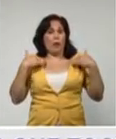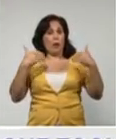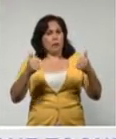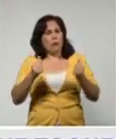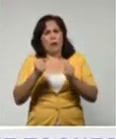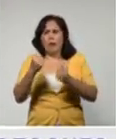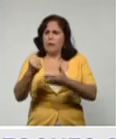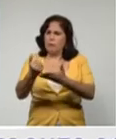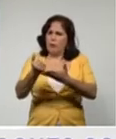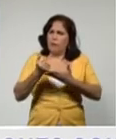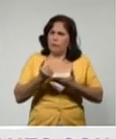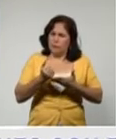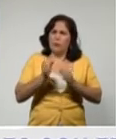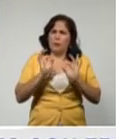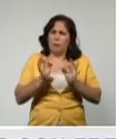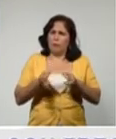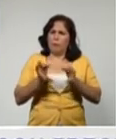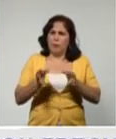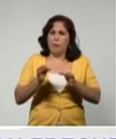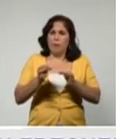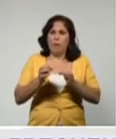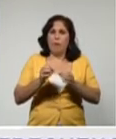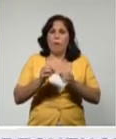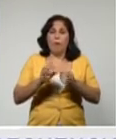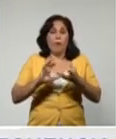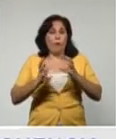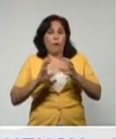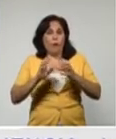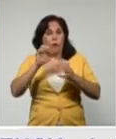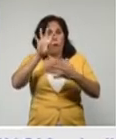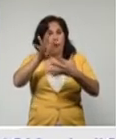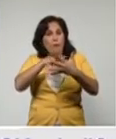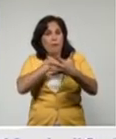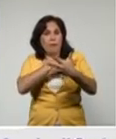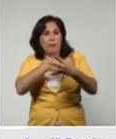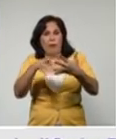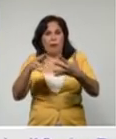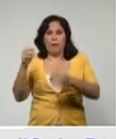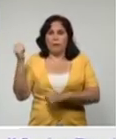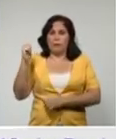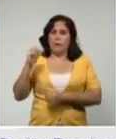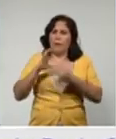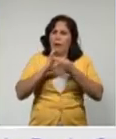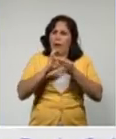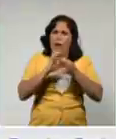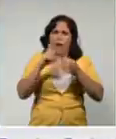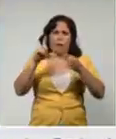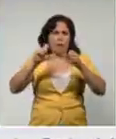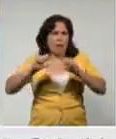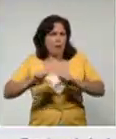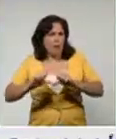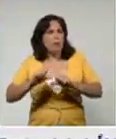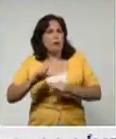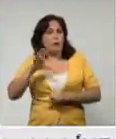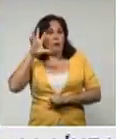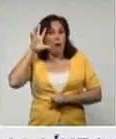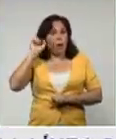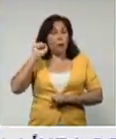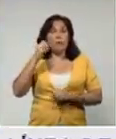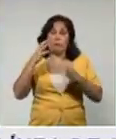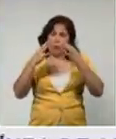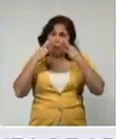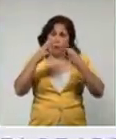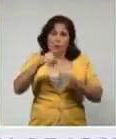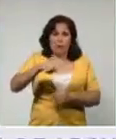con el gráfico de los graves y los críticos, que también es algo importante,